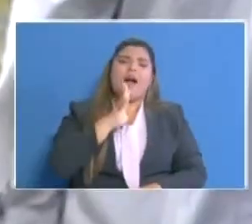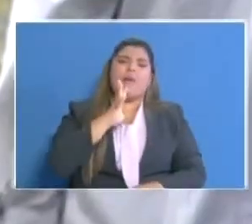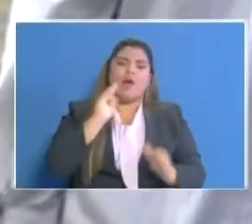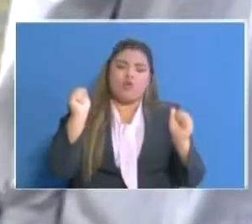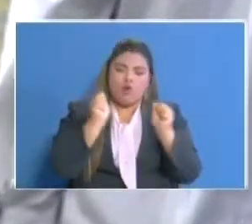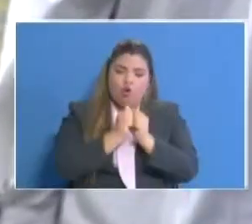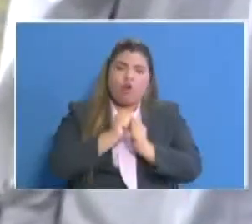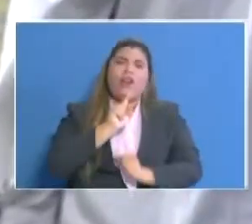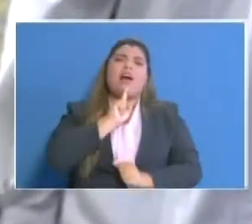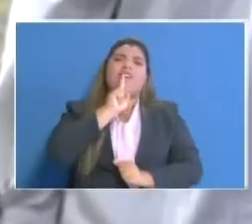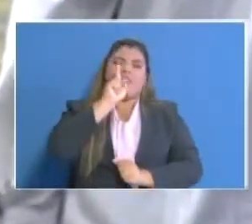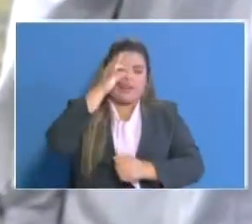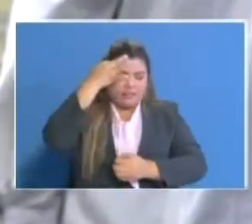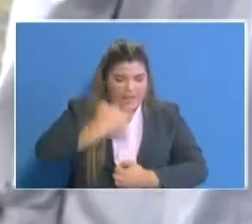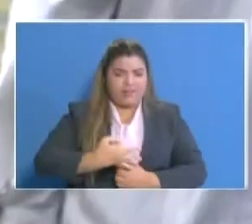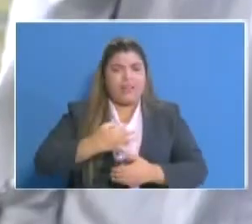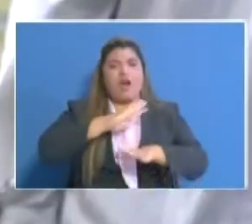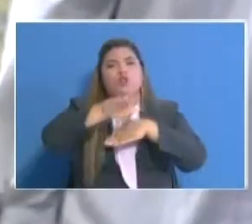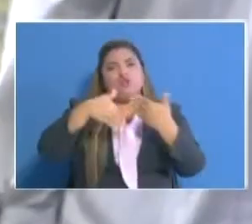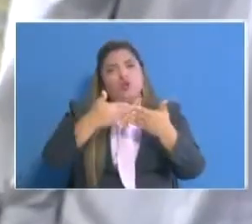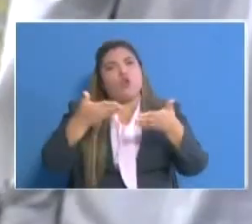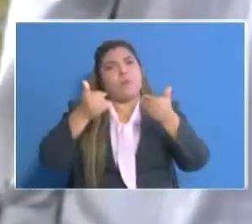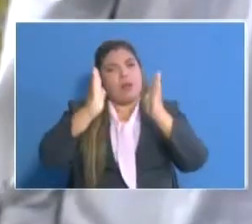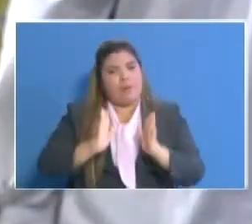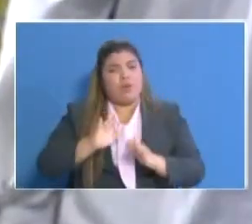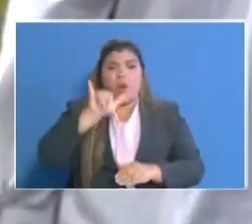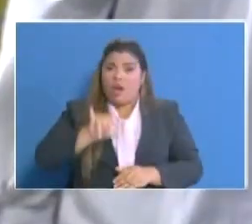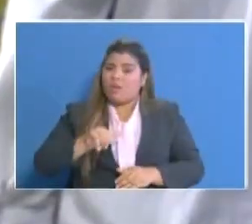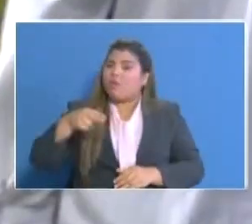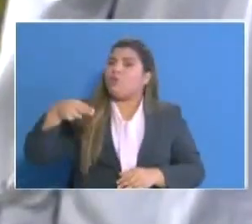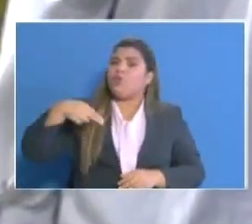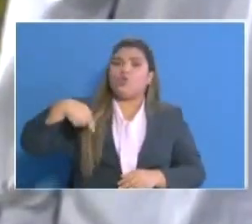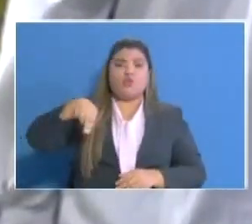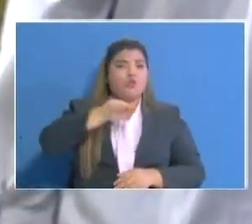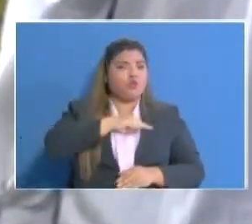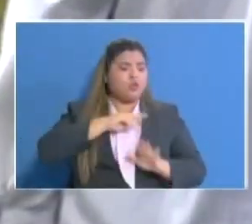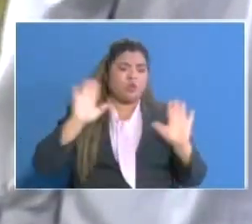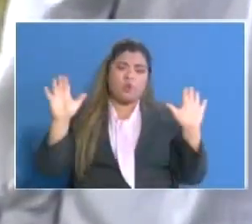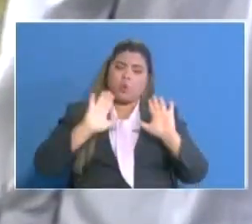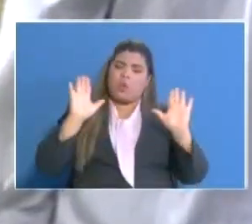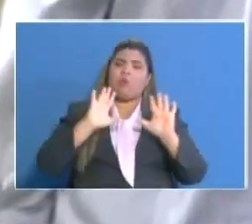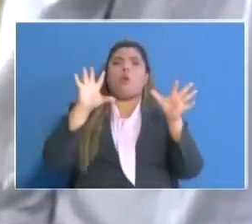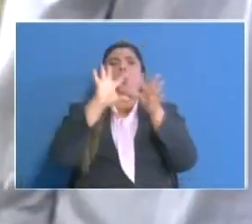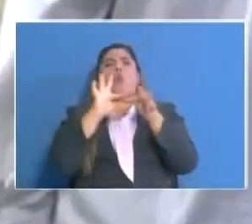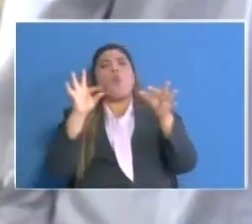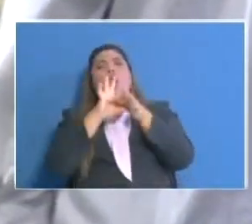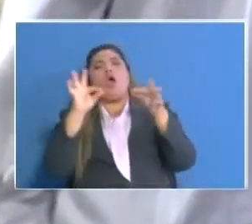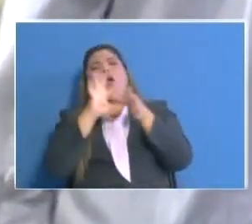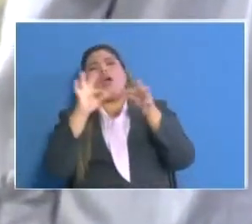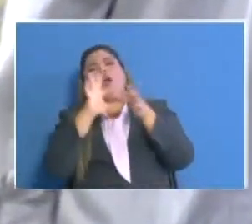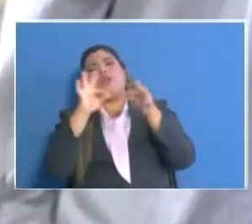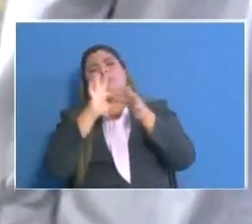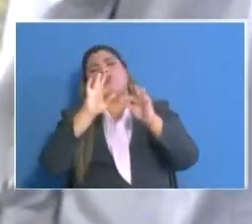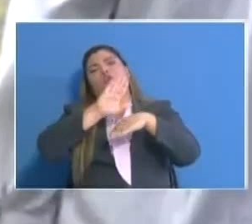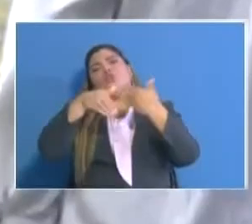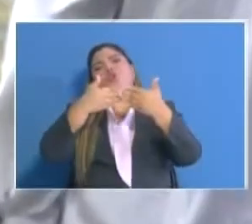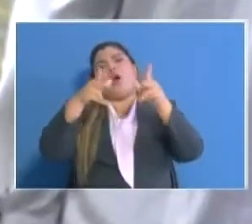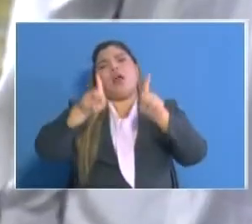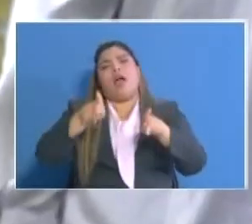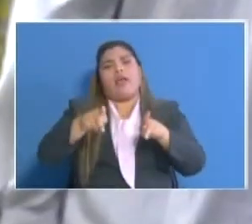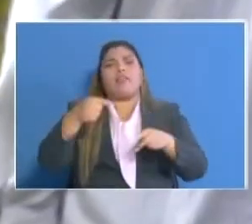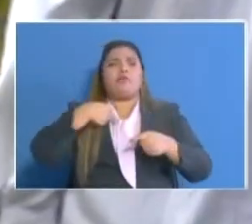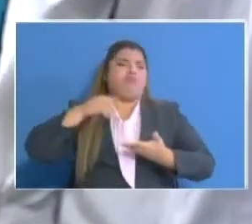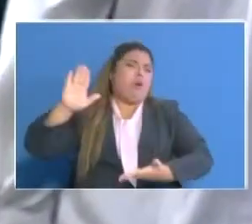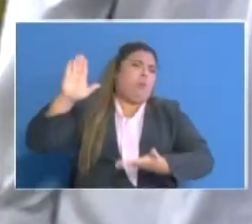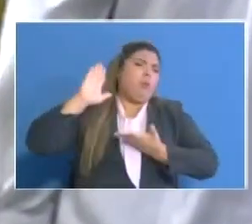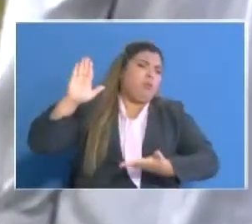pueblo panameño. Aquí nosotros no estamos para estar echándole cuento a la gente y prometiendo cosas que no